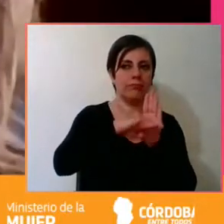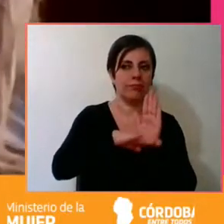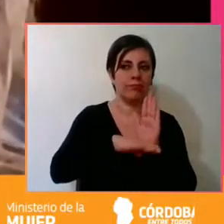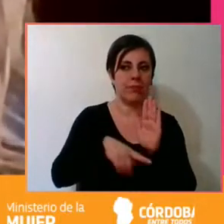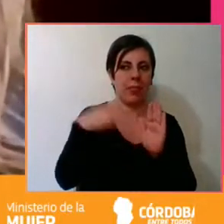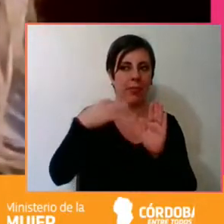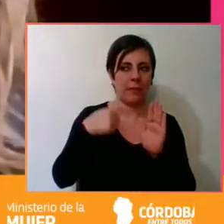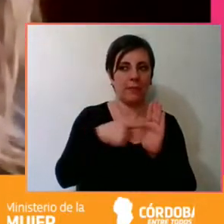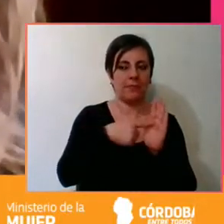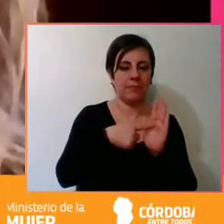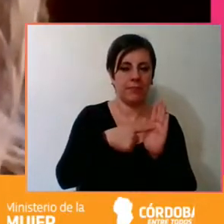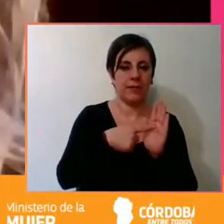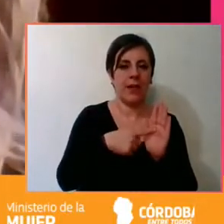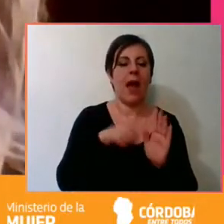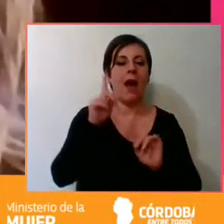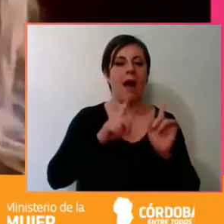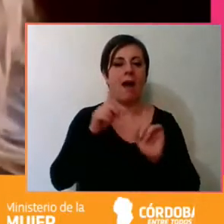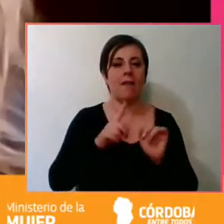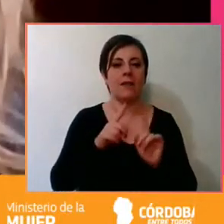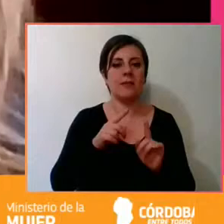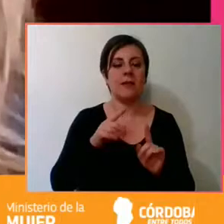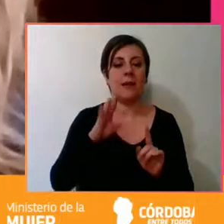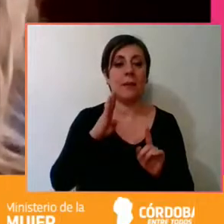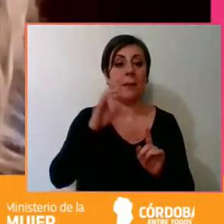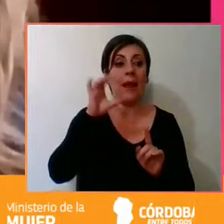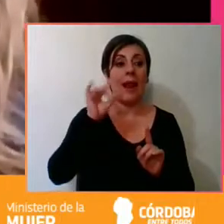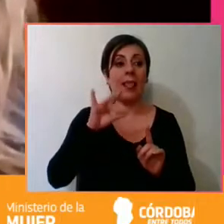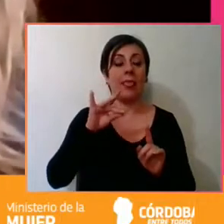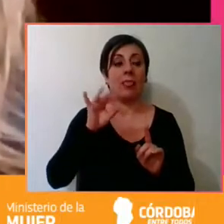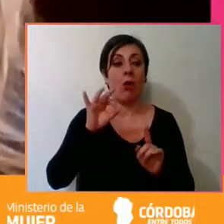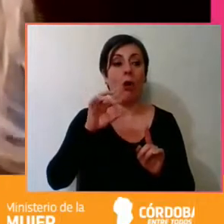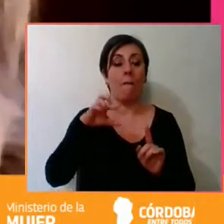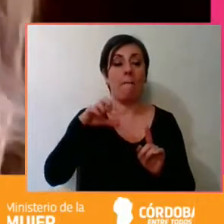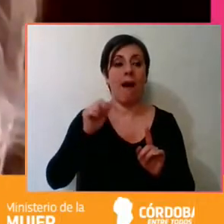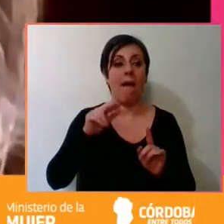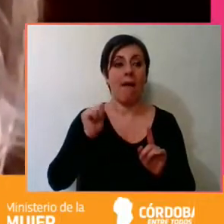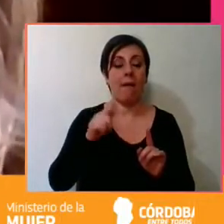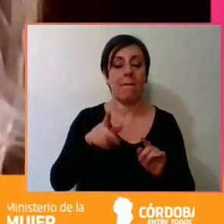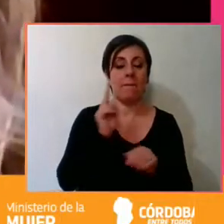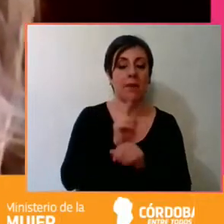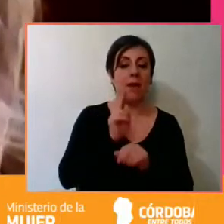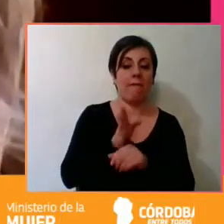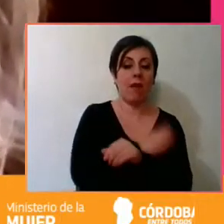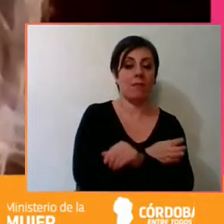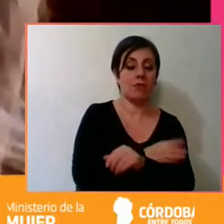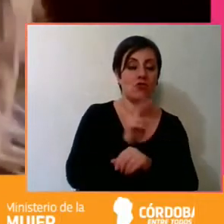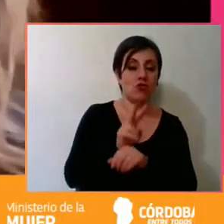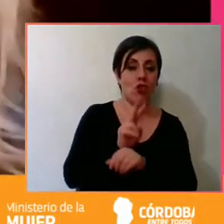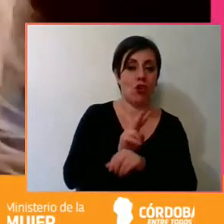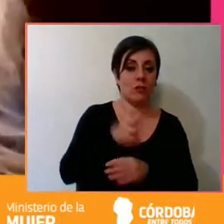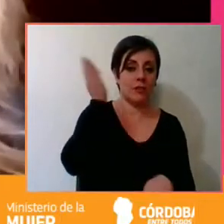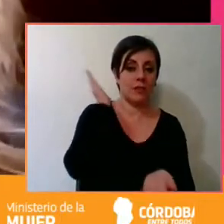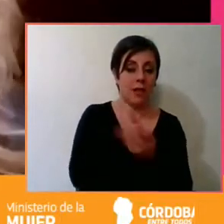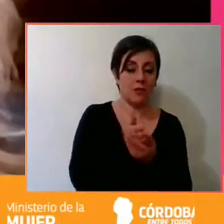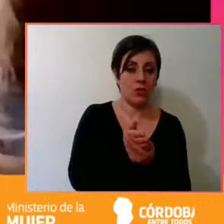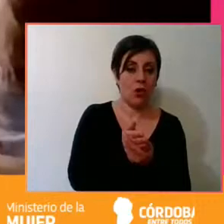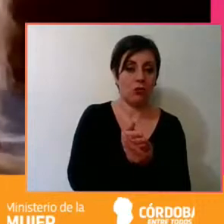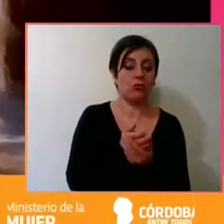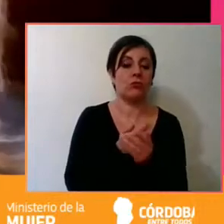y sabemos que las disposiciones de Belén do Pará están en el tema de prevención, de sanción,